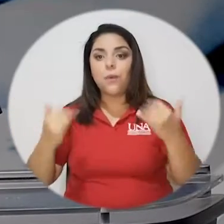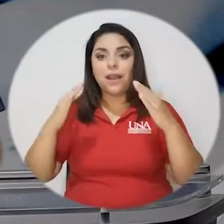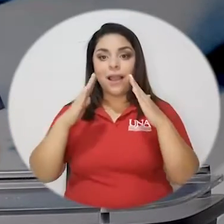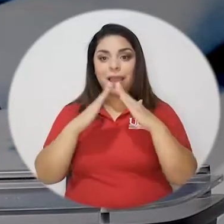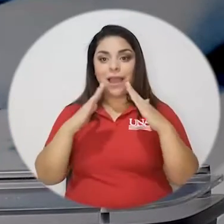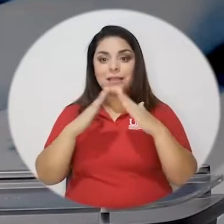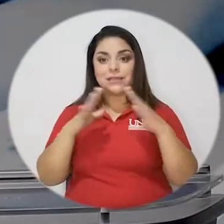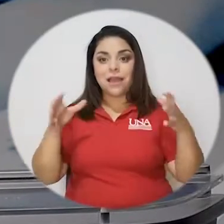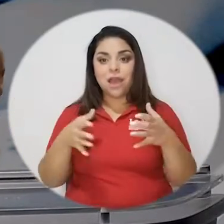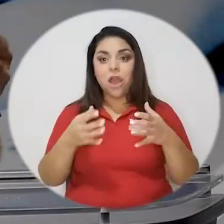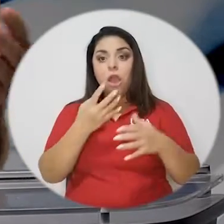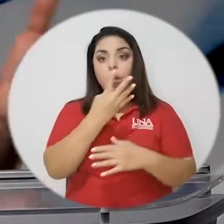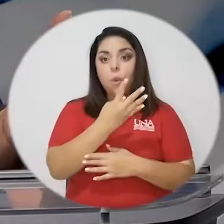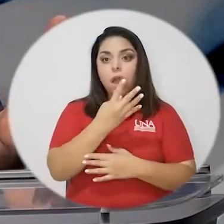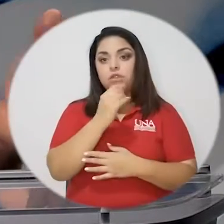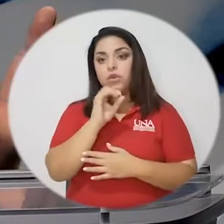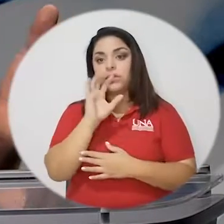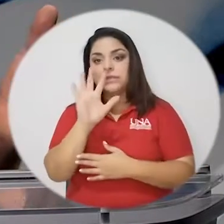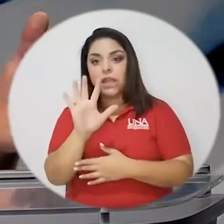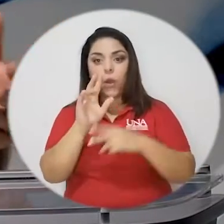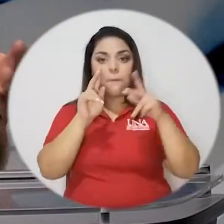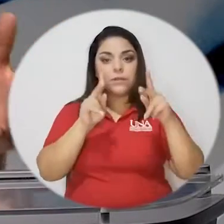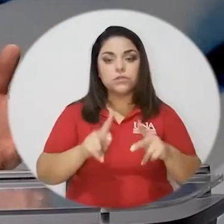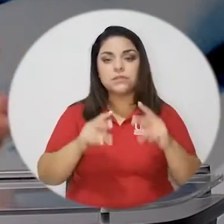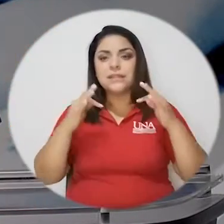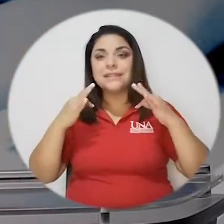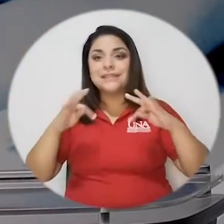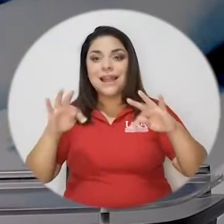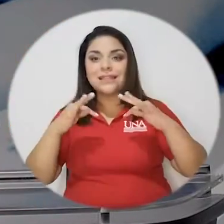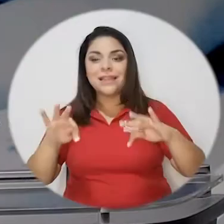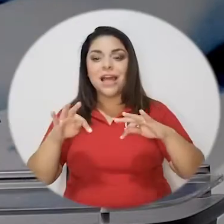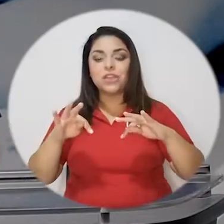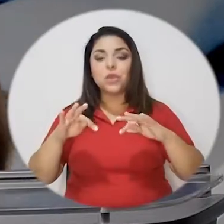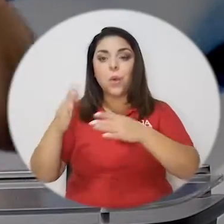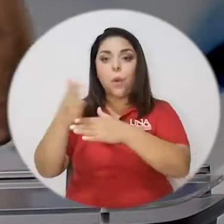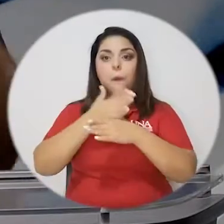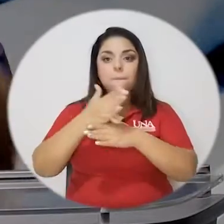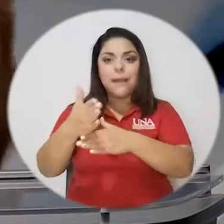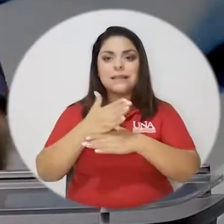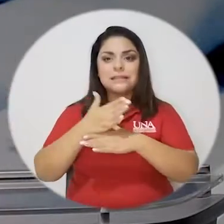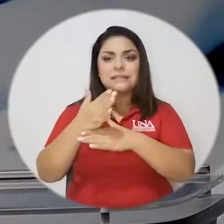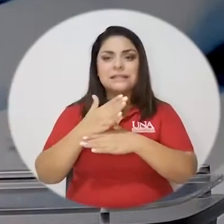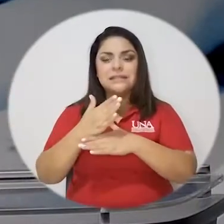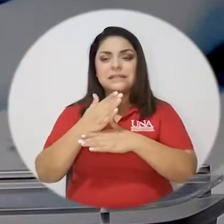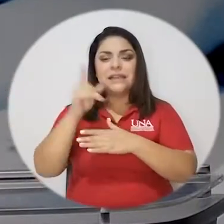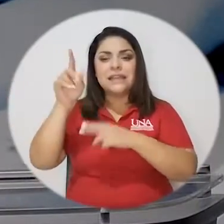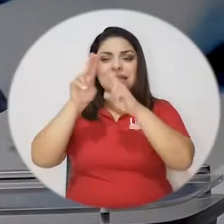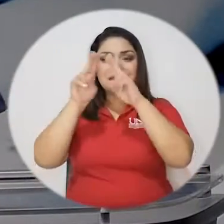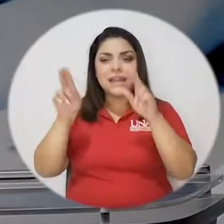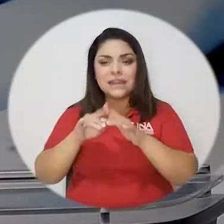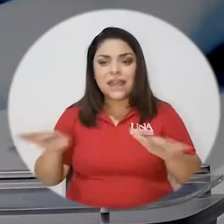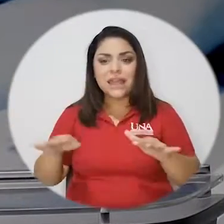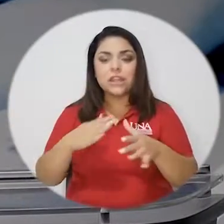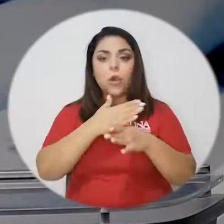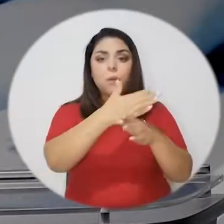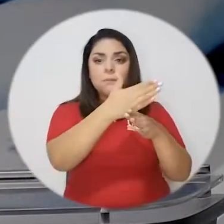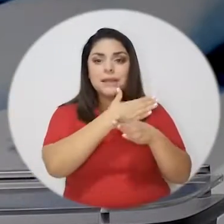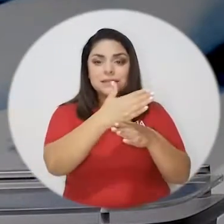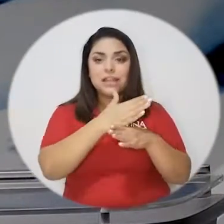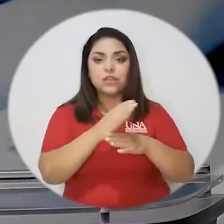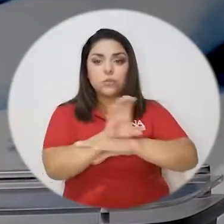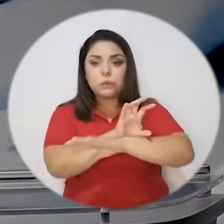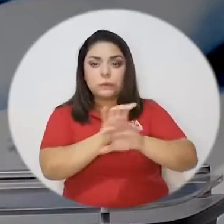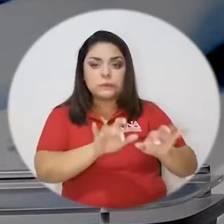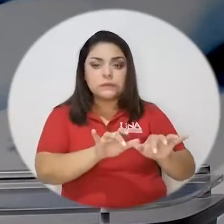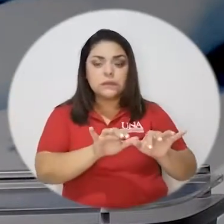y de un pronto a otro en una casa hay 4 o 5 personas intentando compartir la señal de internet, compartiendo